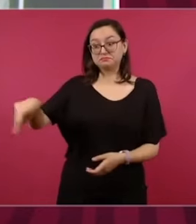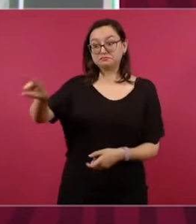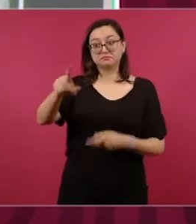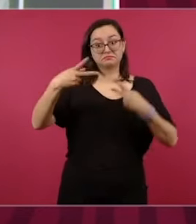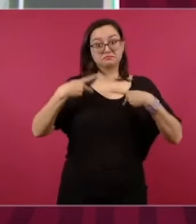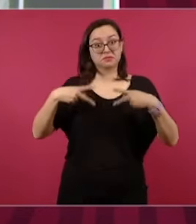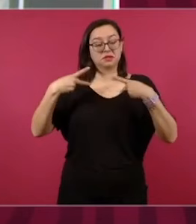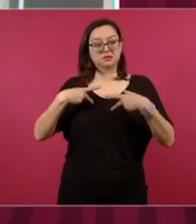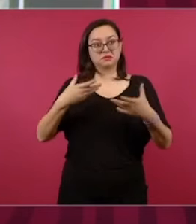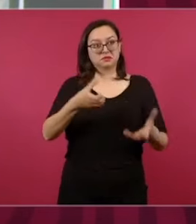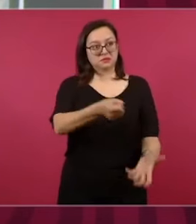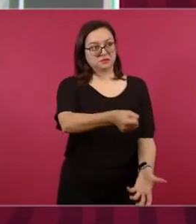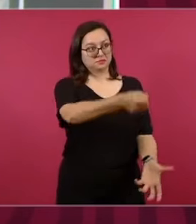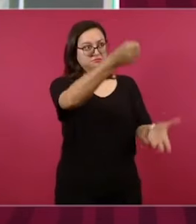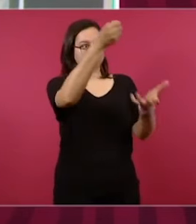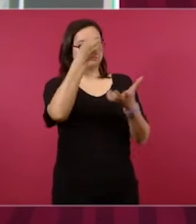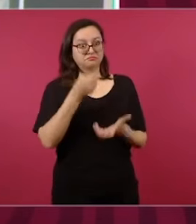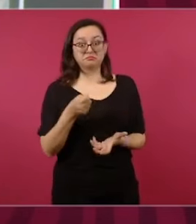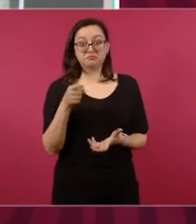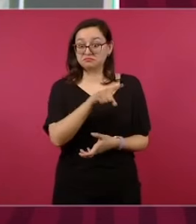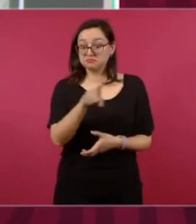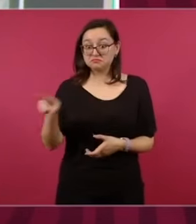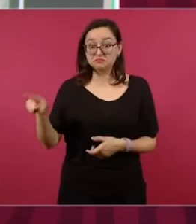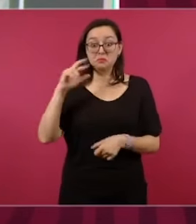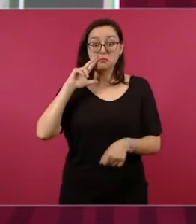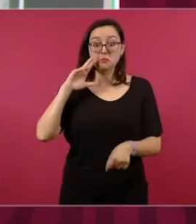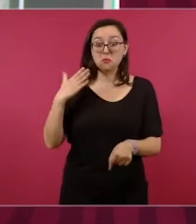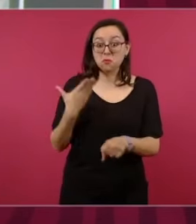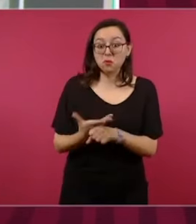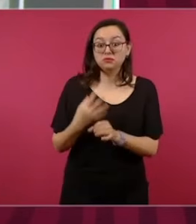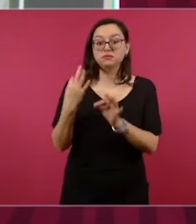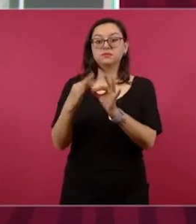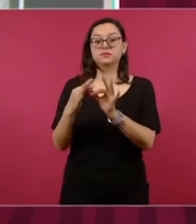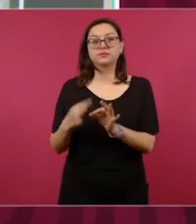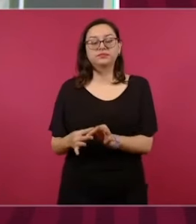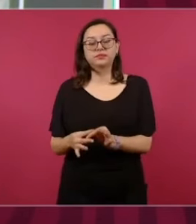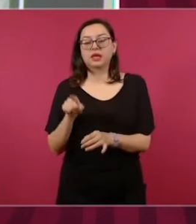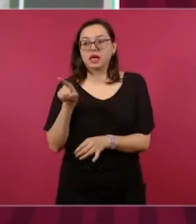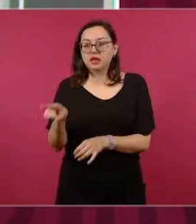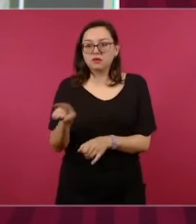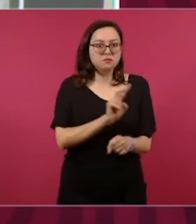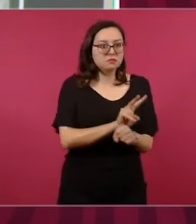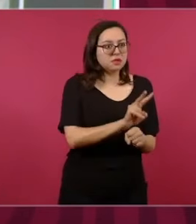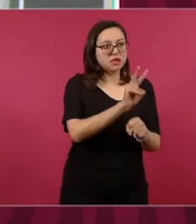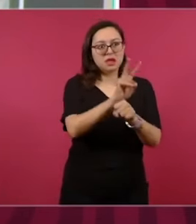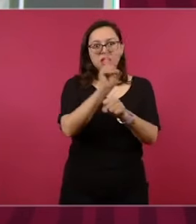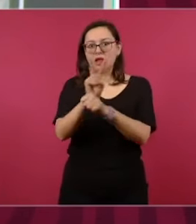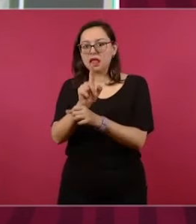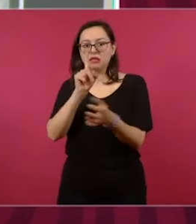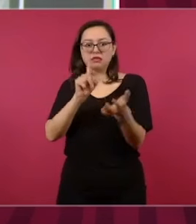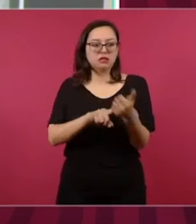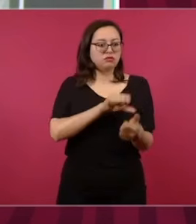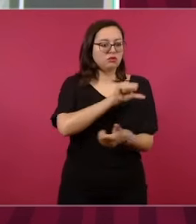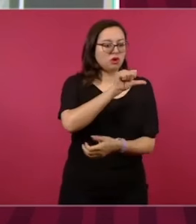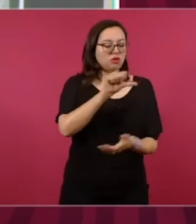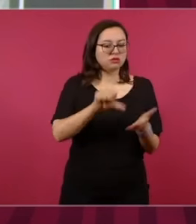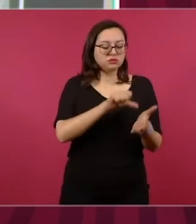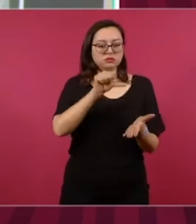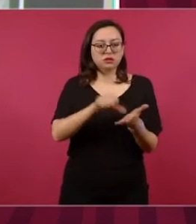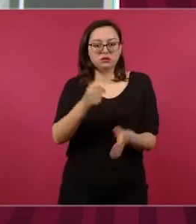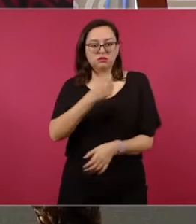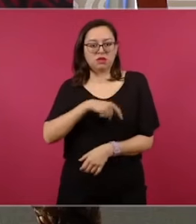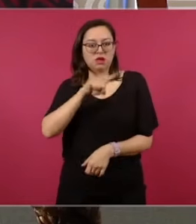gente directamente estará atenta de que sus espacios de la salud funcionen. Muchas